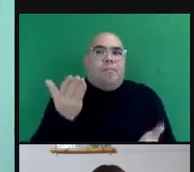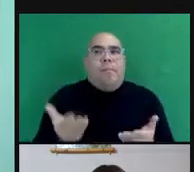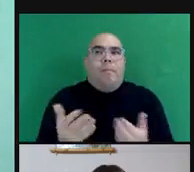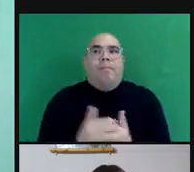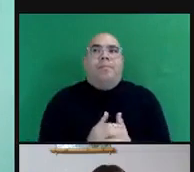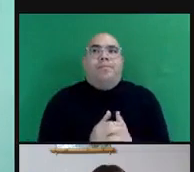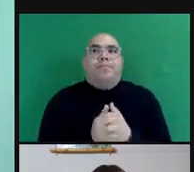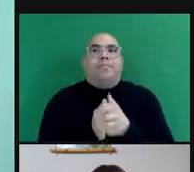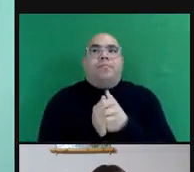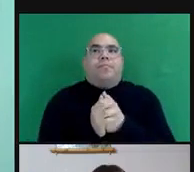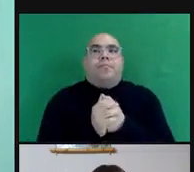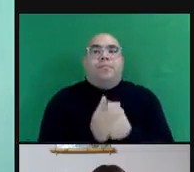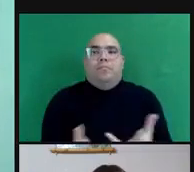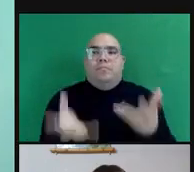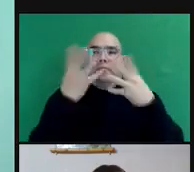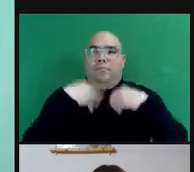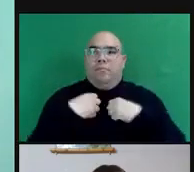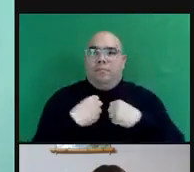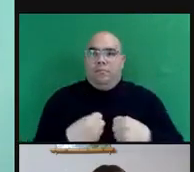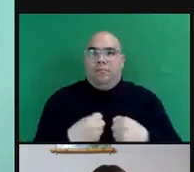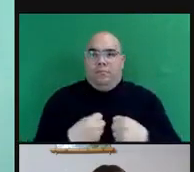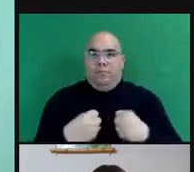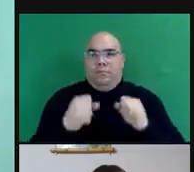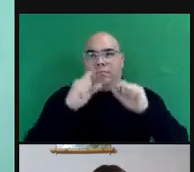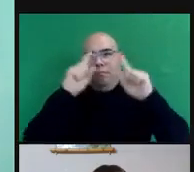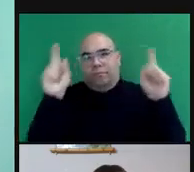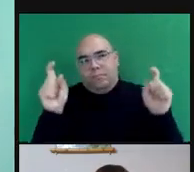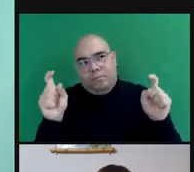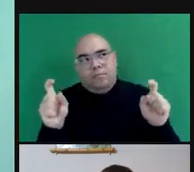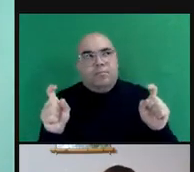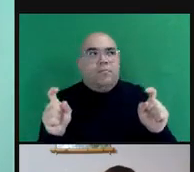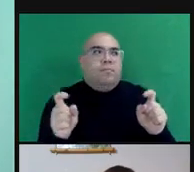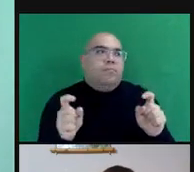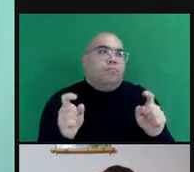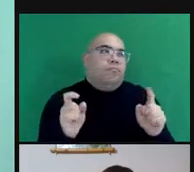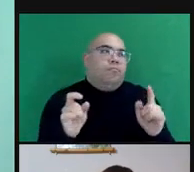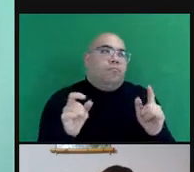de un consolidante de tipo